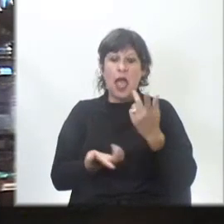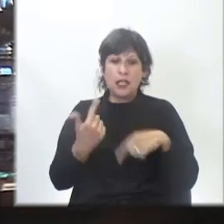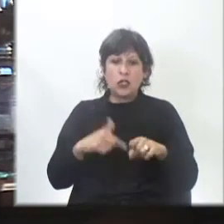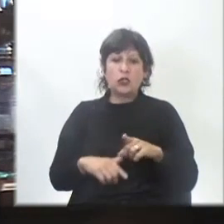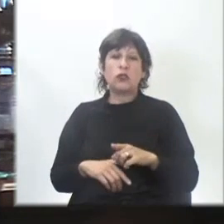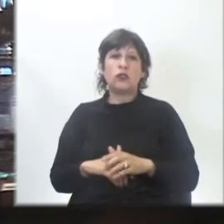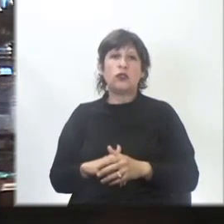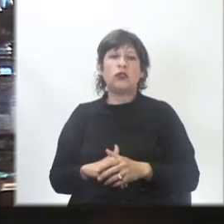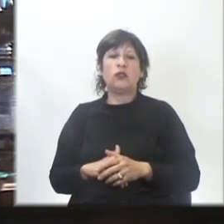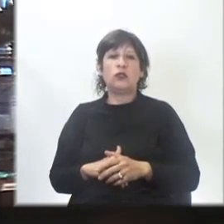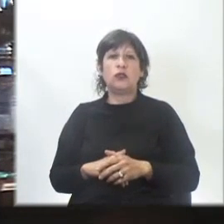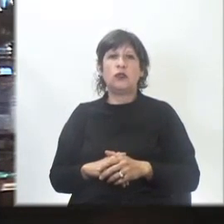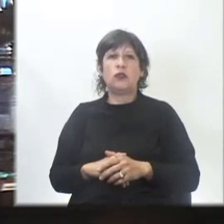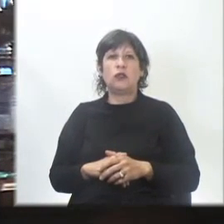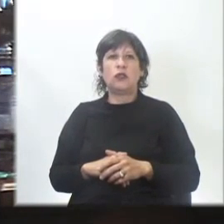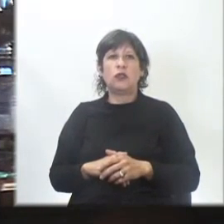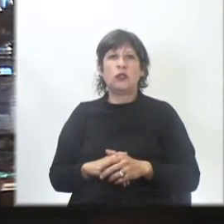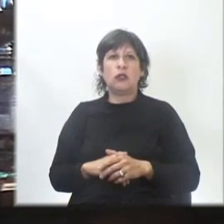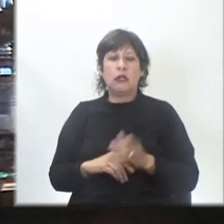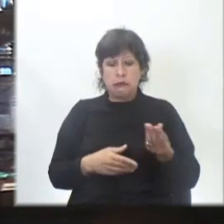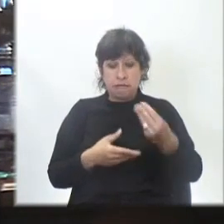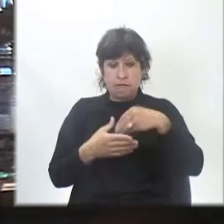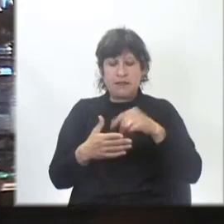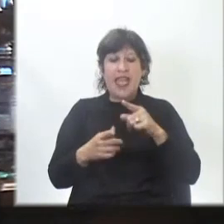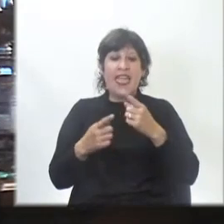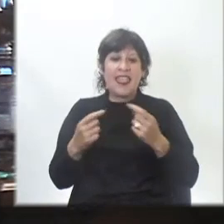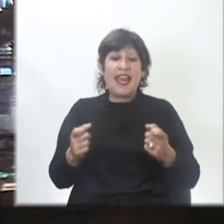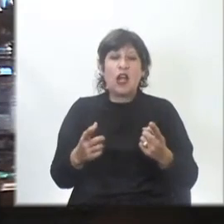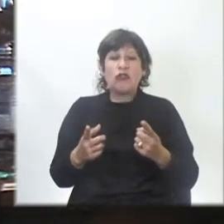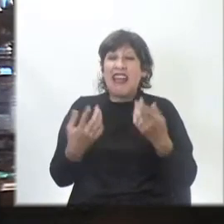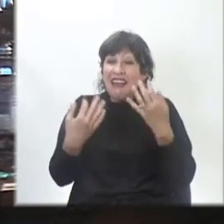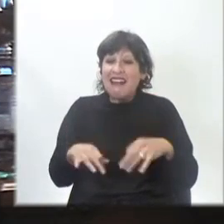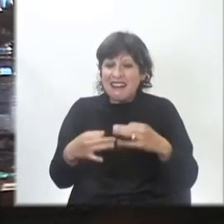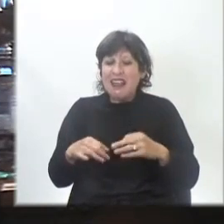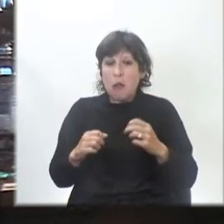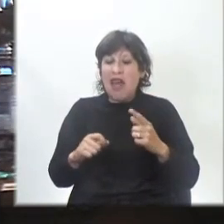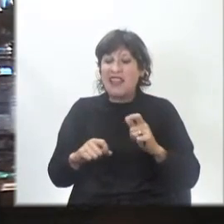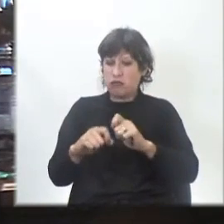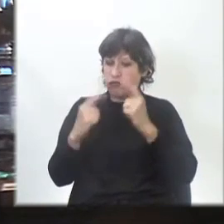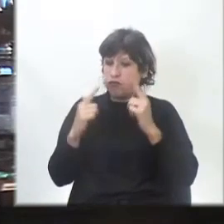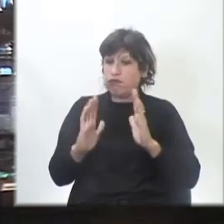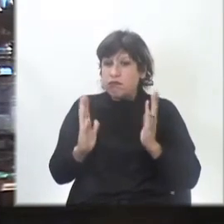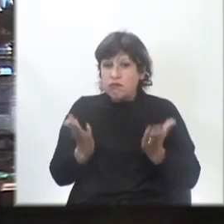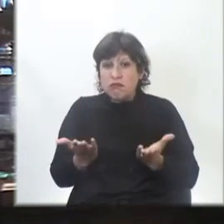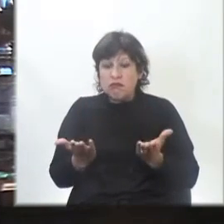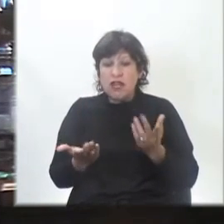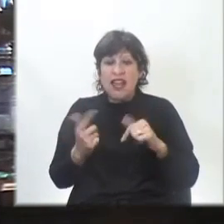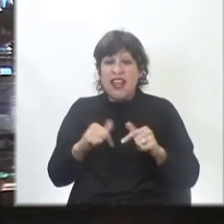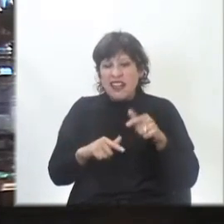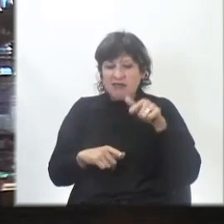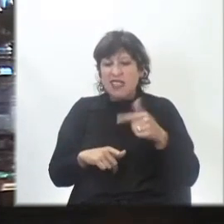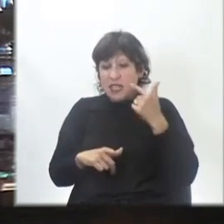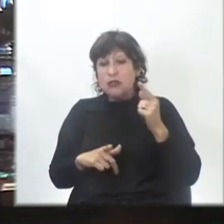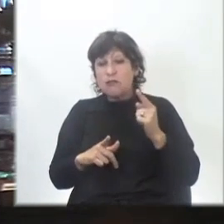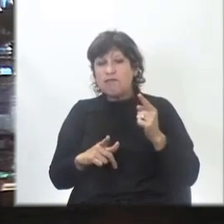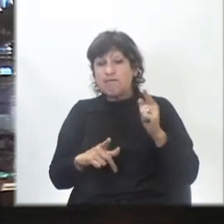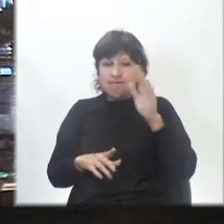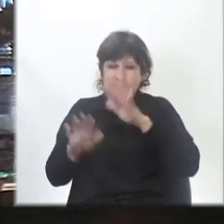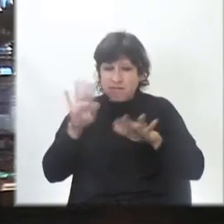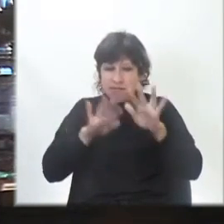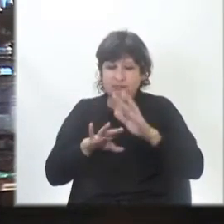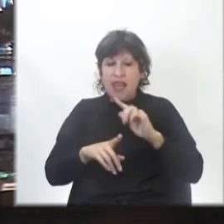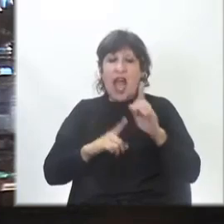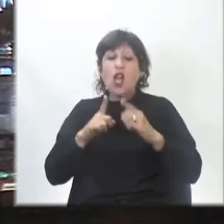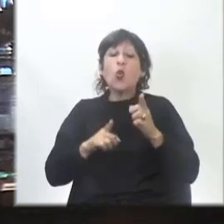Entonces, es parte de las cosas que realmente nos llaman la atención de lo rebuscado que son algunos